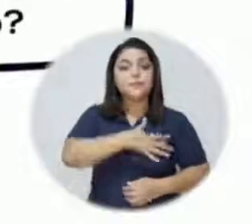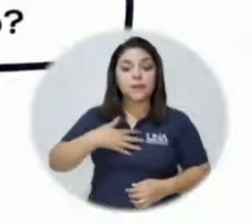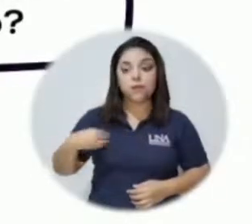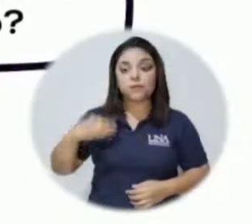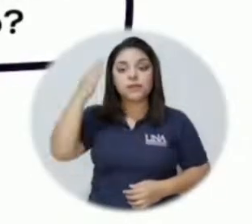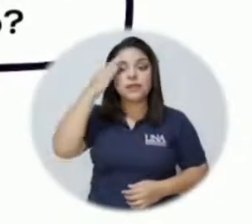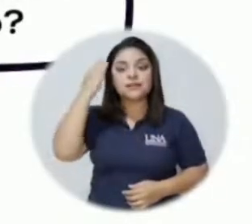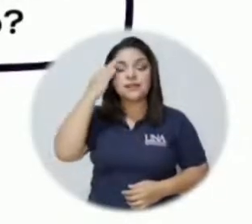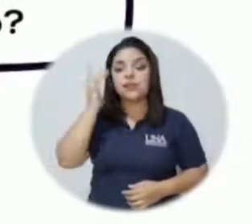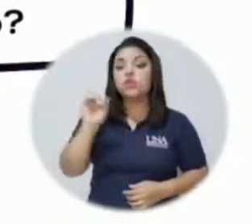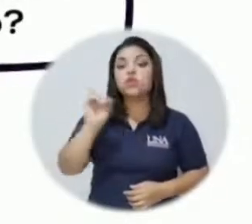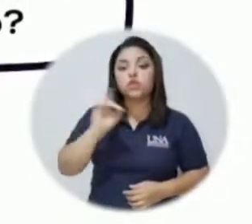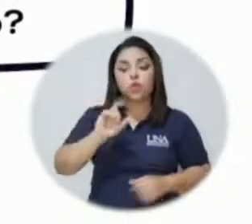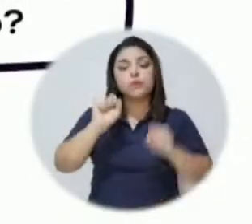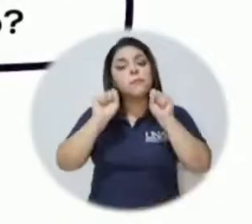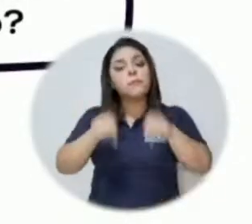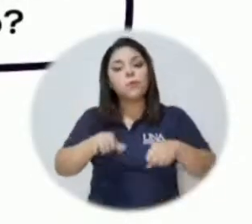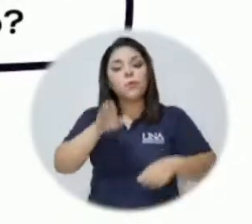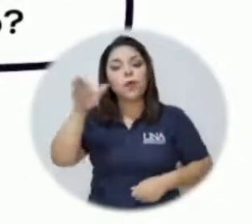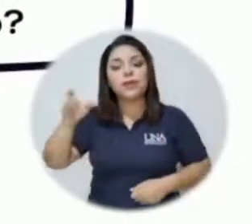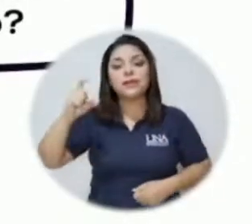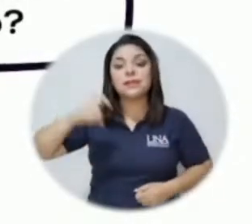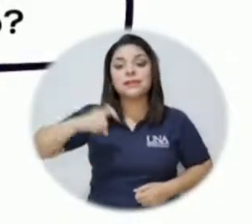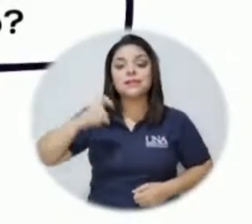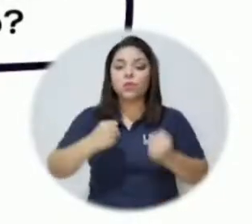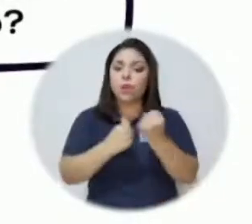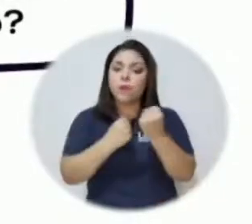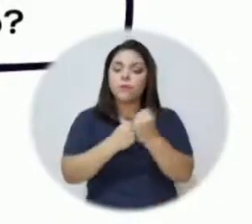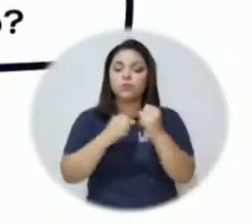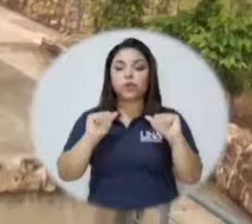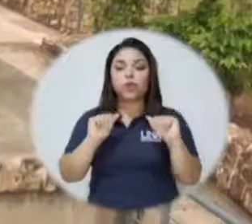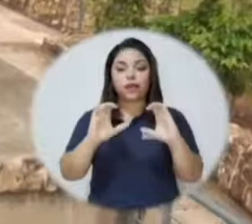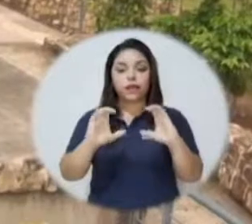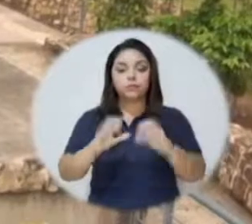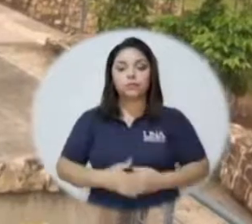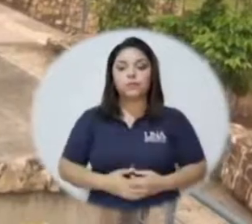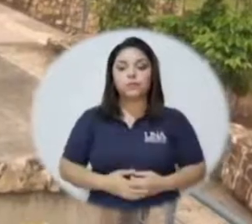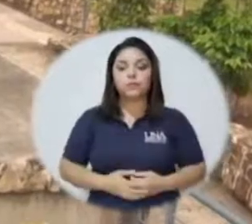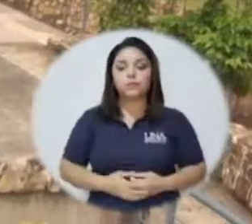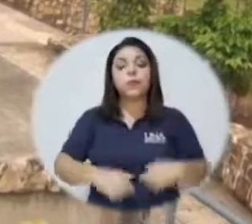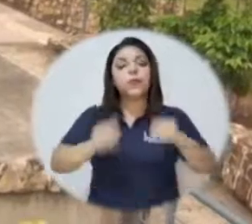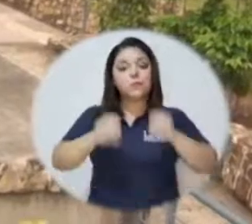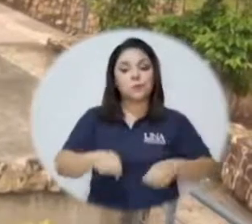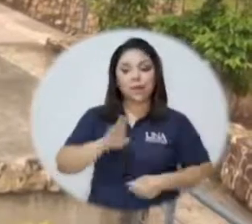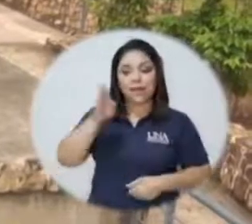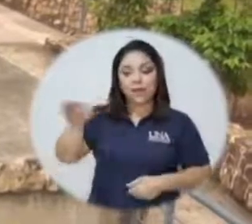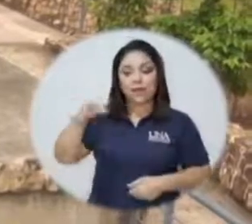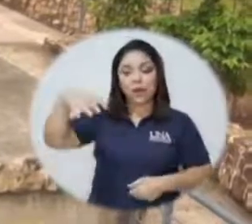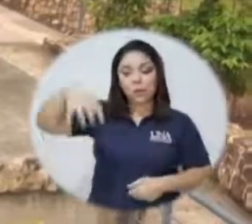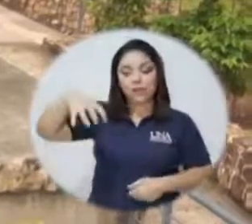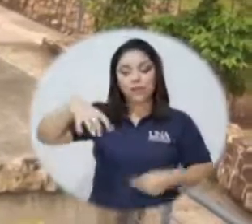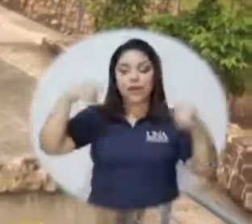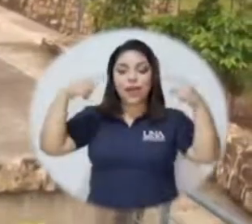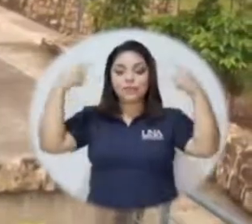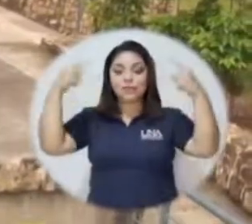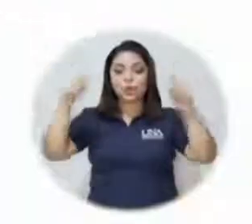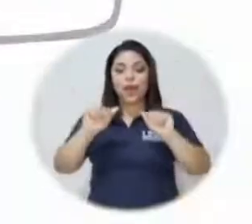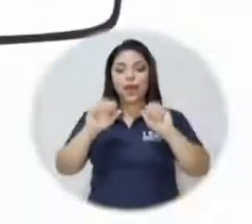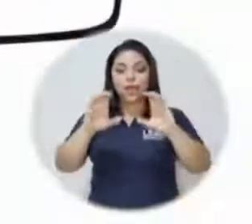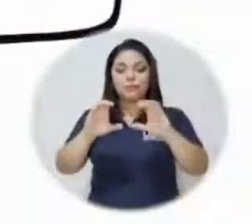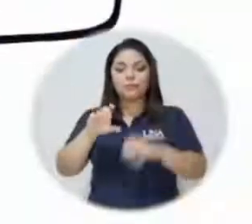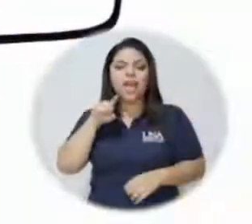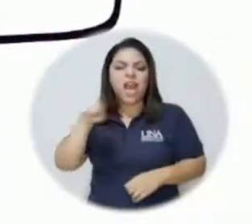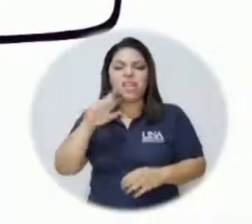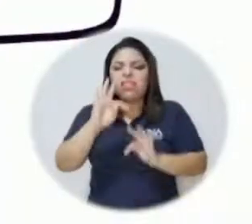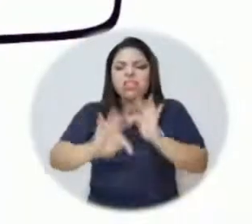Me gustaría saber dónde puedo acudir si requiero apoyo académico. Podés acudir a la Unidad de Éxito Académico.